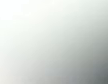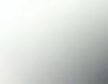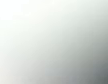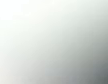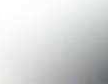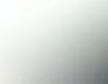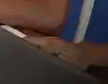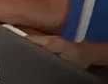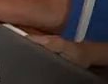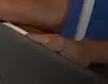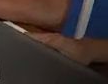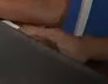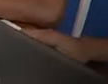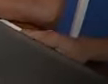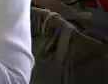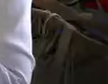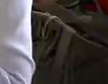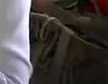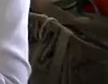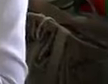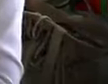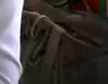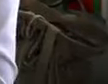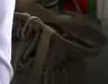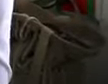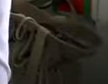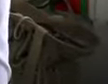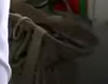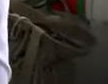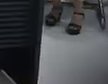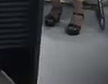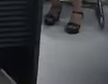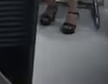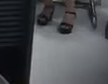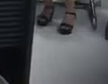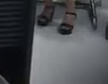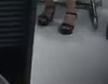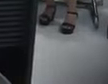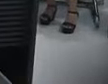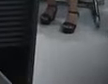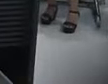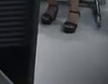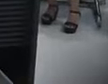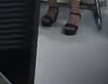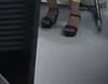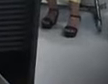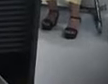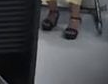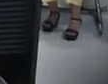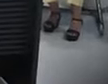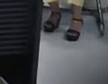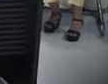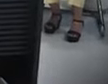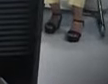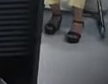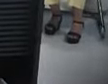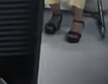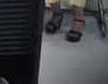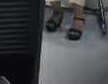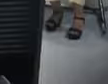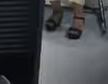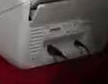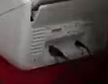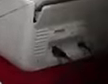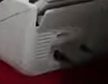de cuentas. Seguimos creciendo. Al cierre de diciembre de 2022, nuestra cobertura alcanzó un 40%